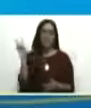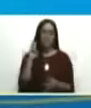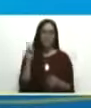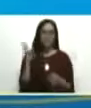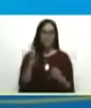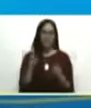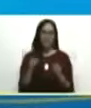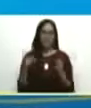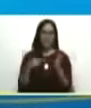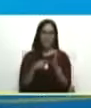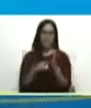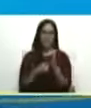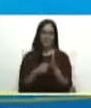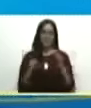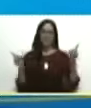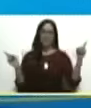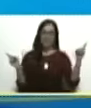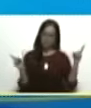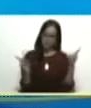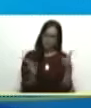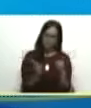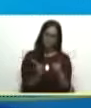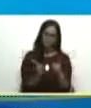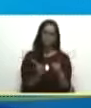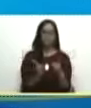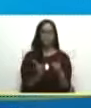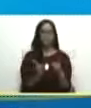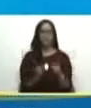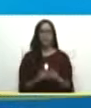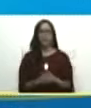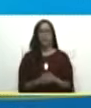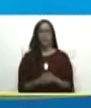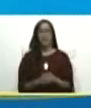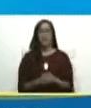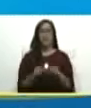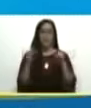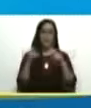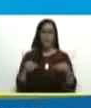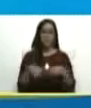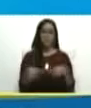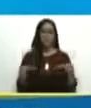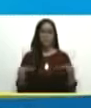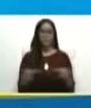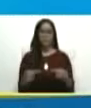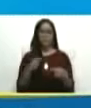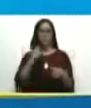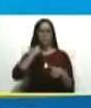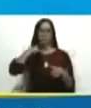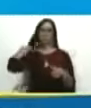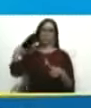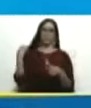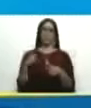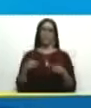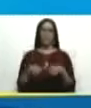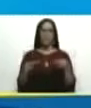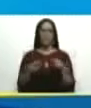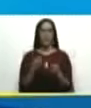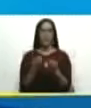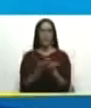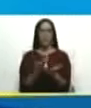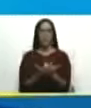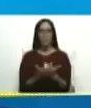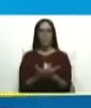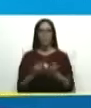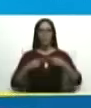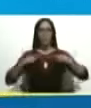inflación anualizada de 2 dígitos. En ese contexto, en ese ámbito, de indicadores económicos, los recursos que se